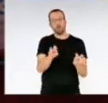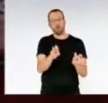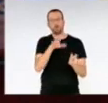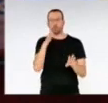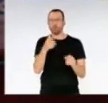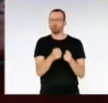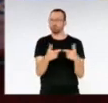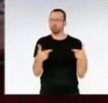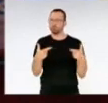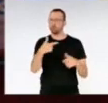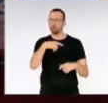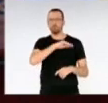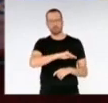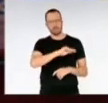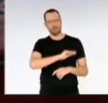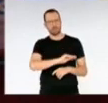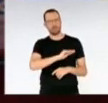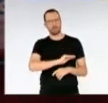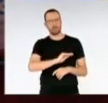muy significativo